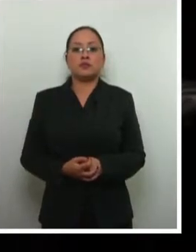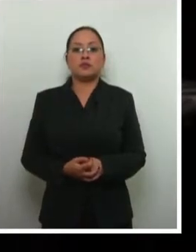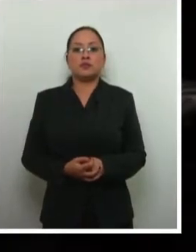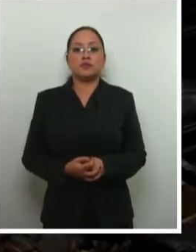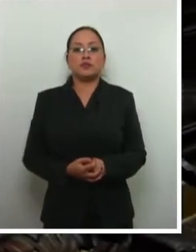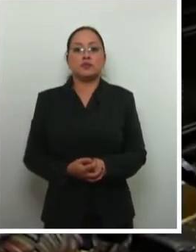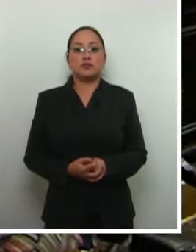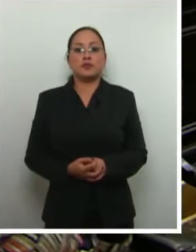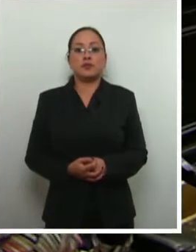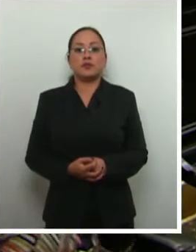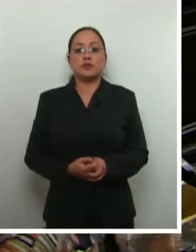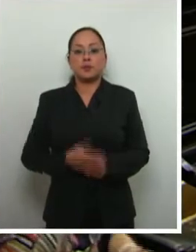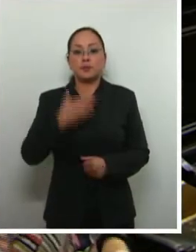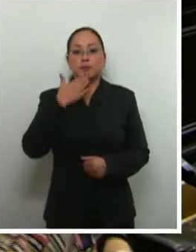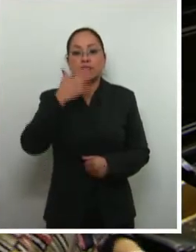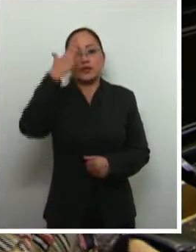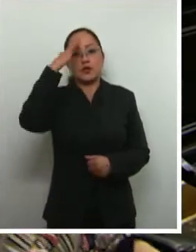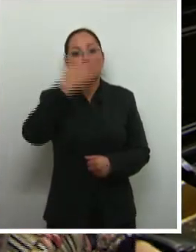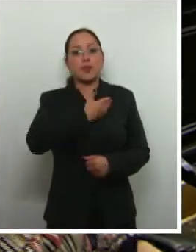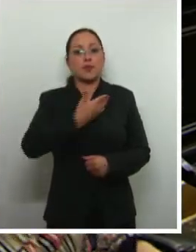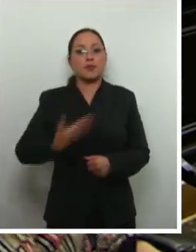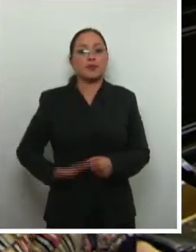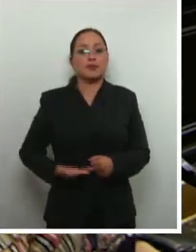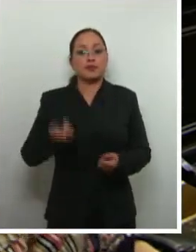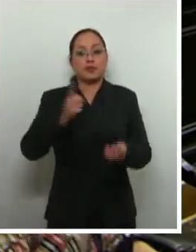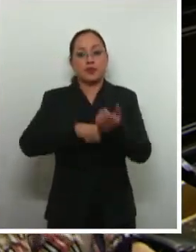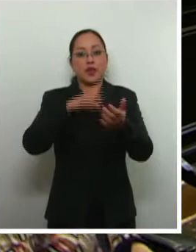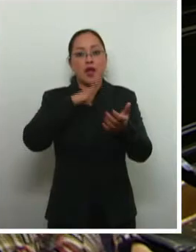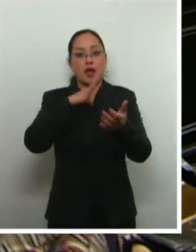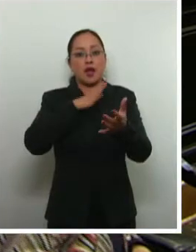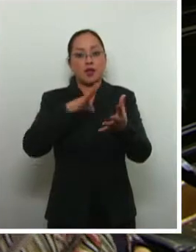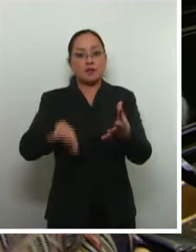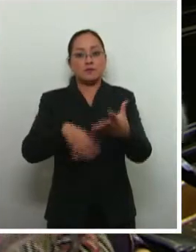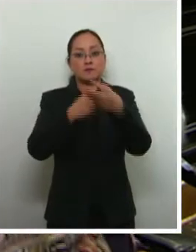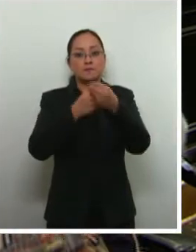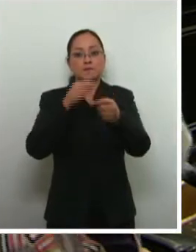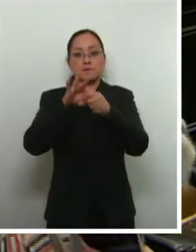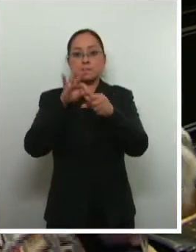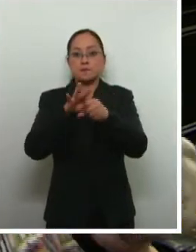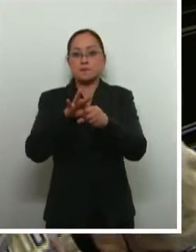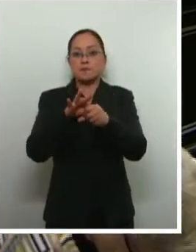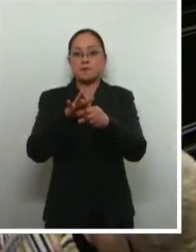Muy bien, señor presidente, tenemos 53.